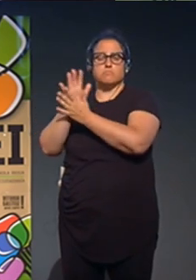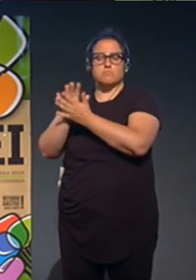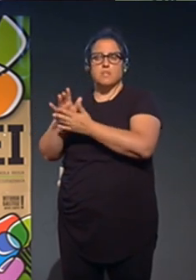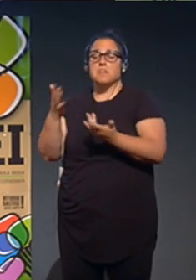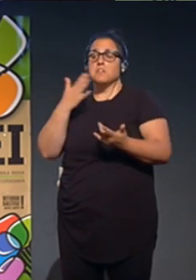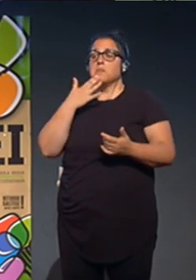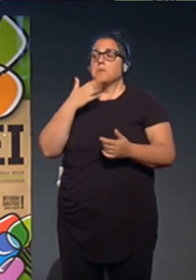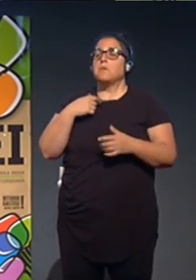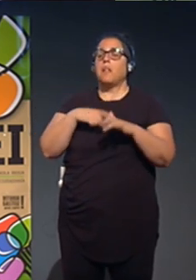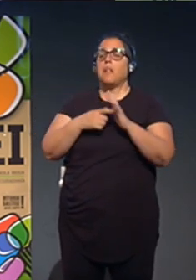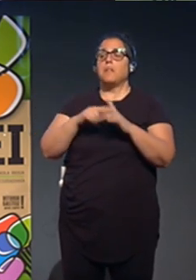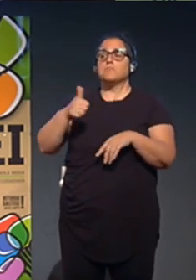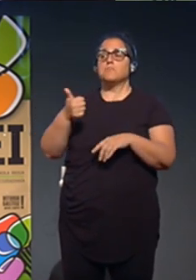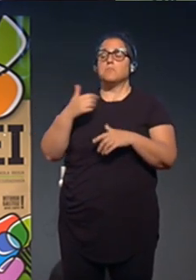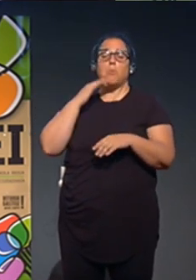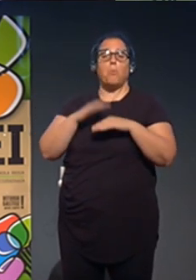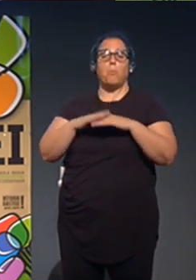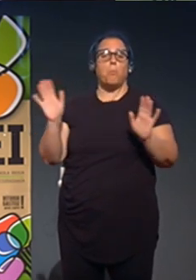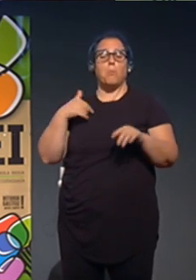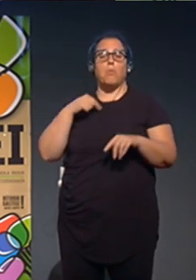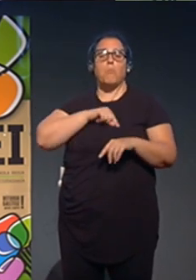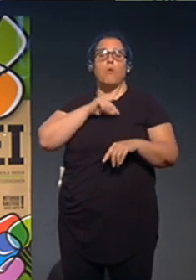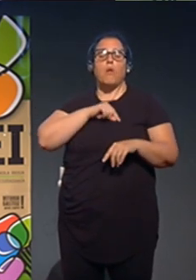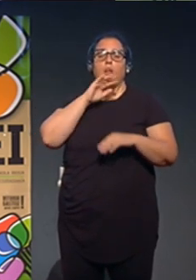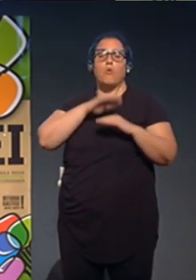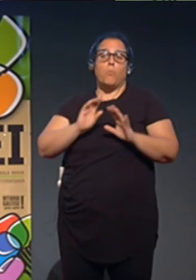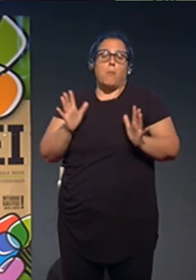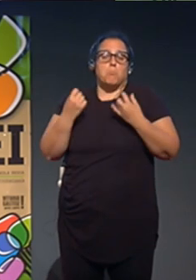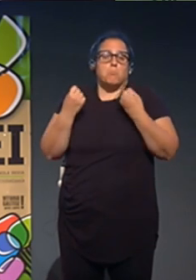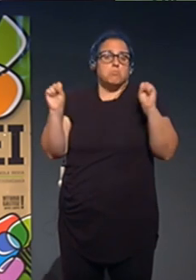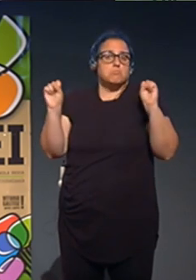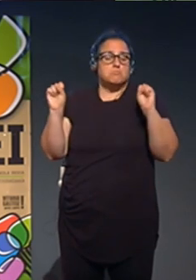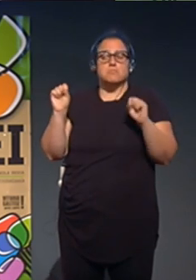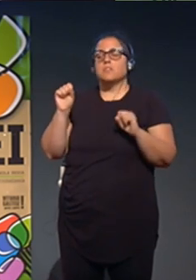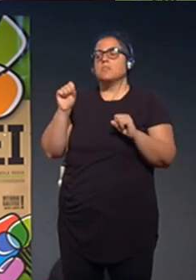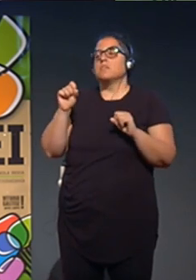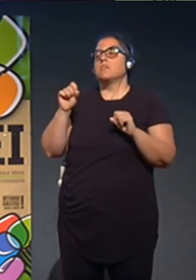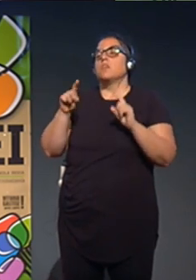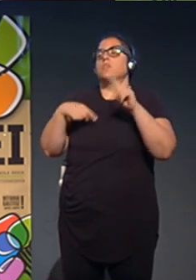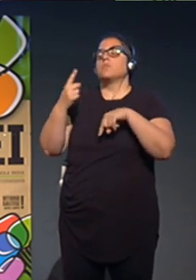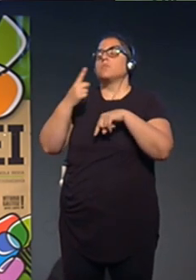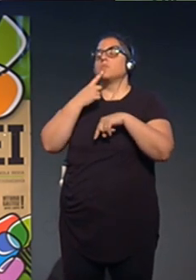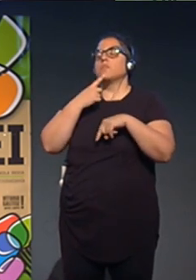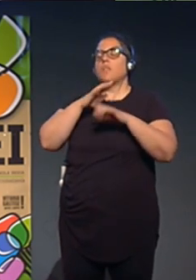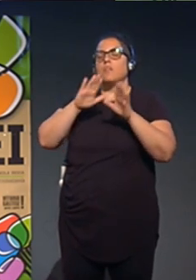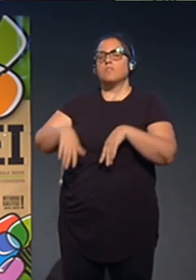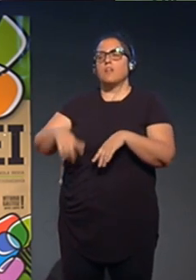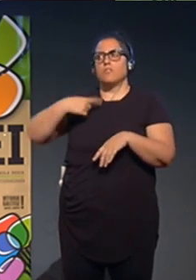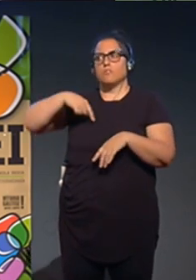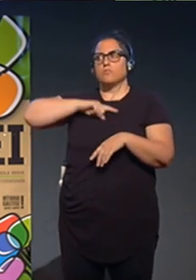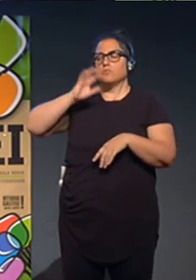reflexión que decías ahora más Esto me venía un poco e otra vez la pelota que nos devolví al final diciendo que en último instancia sí que somos